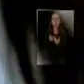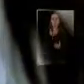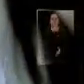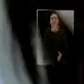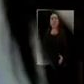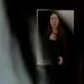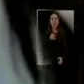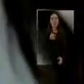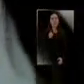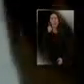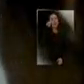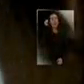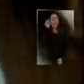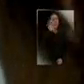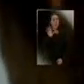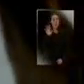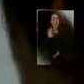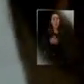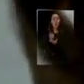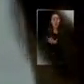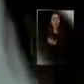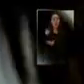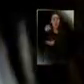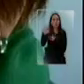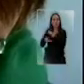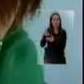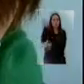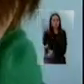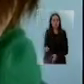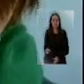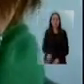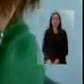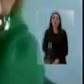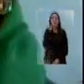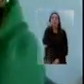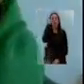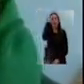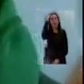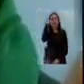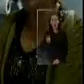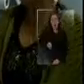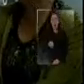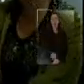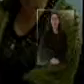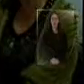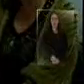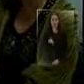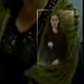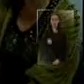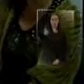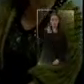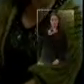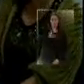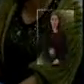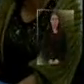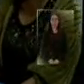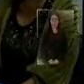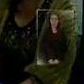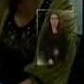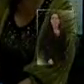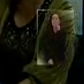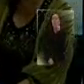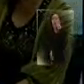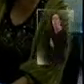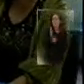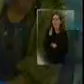muy simples para formarme una idea general de cómo está funcionando usted. ¿Qué día de la semana voy? Hoy día es lunes. ¿Y